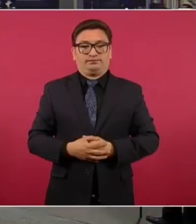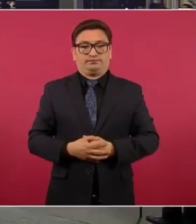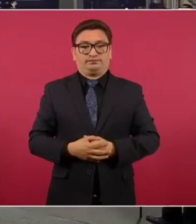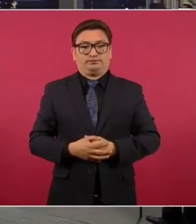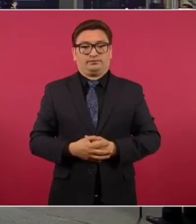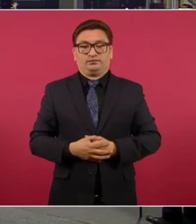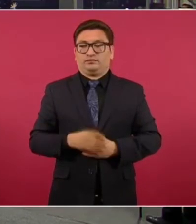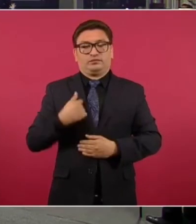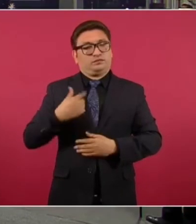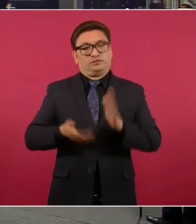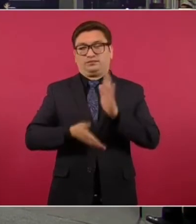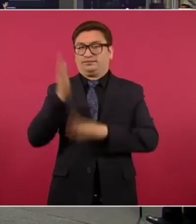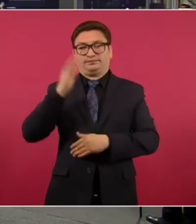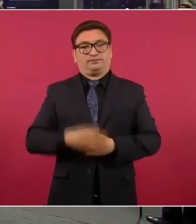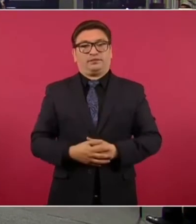Ya me voy.